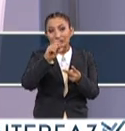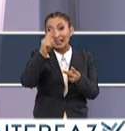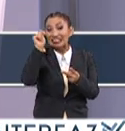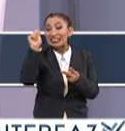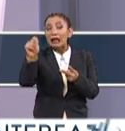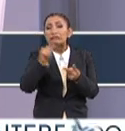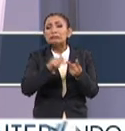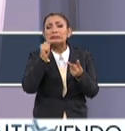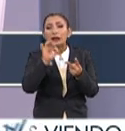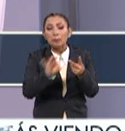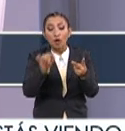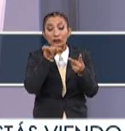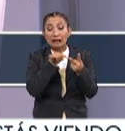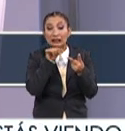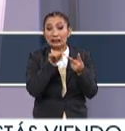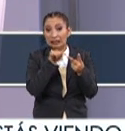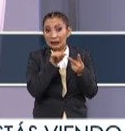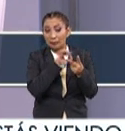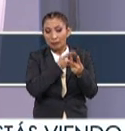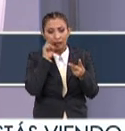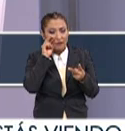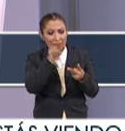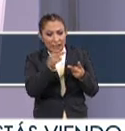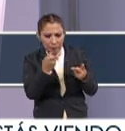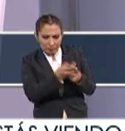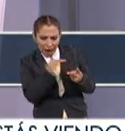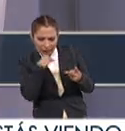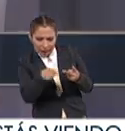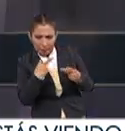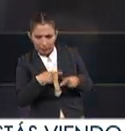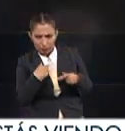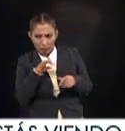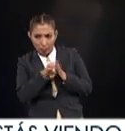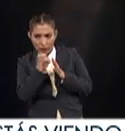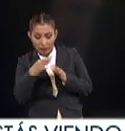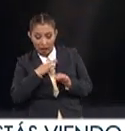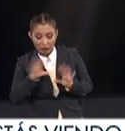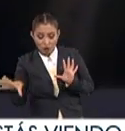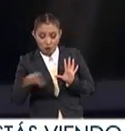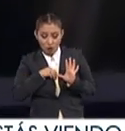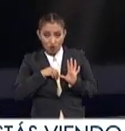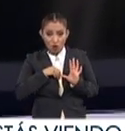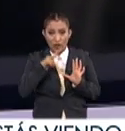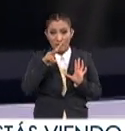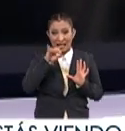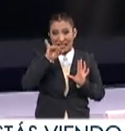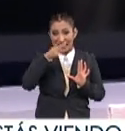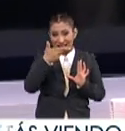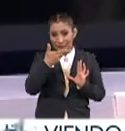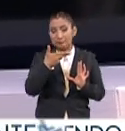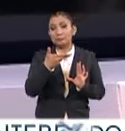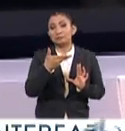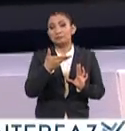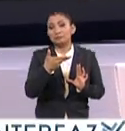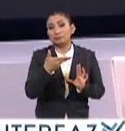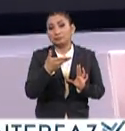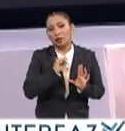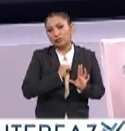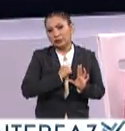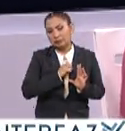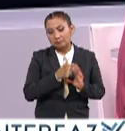tan importantes que podemos ver lo que les pasa a los pacientes que se infectan con el virus de la inmunodeficiencia humana, el